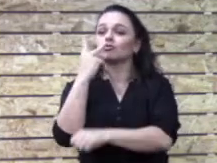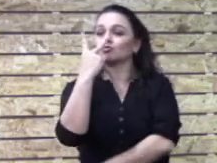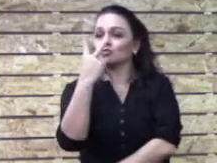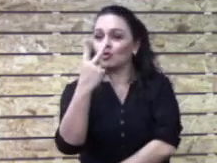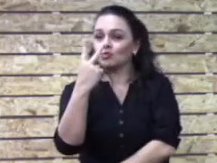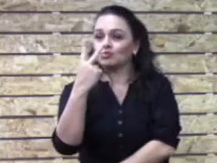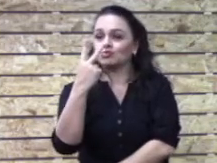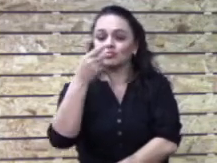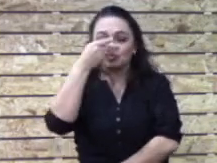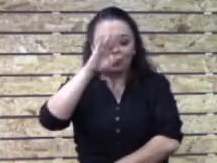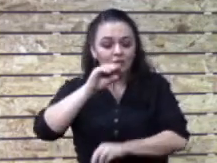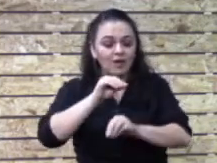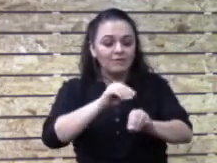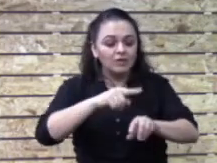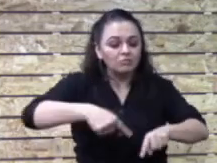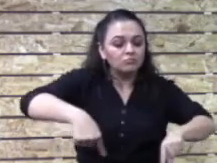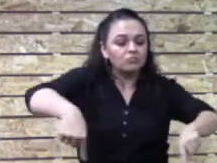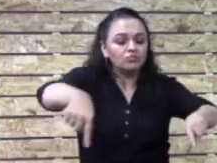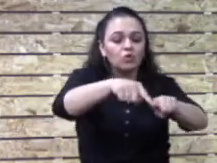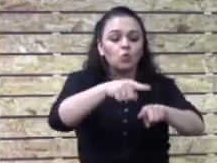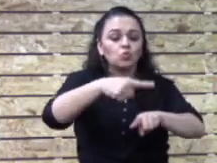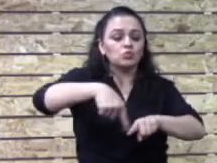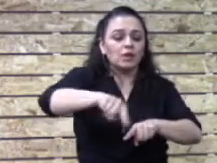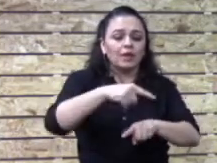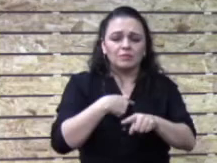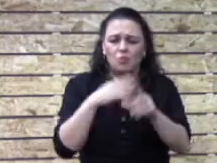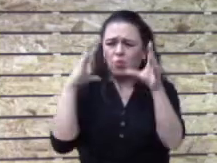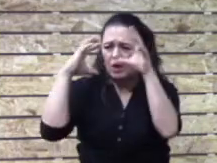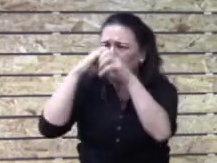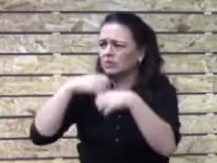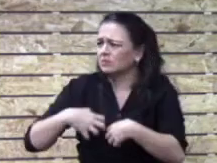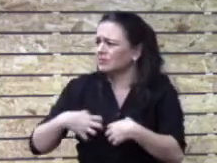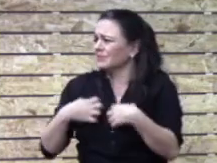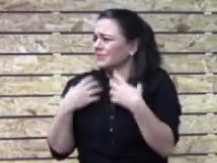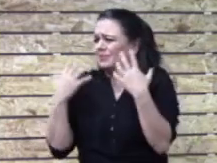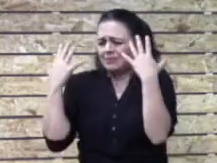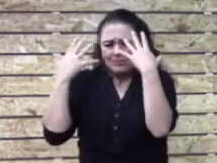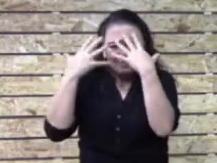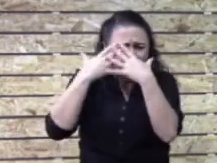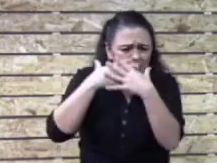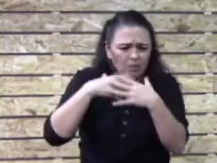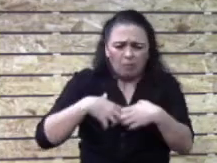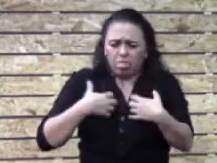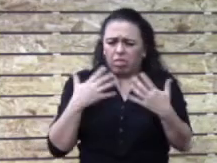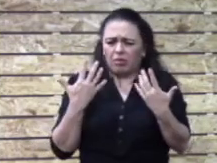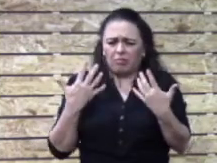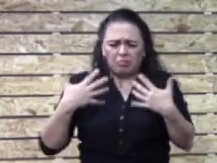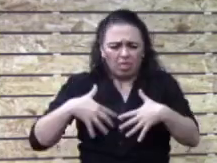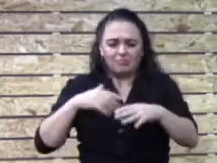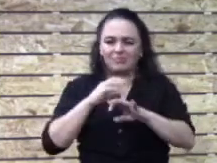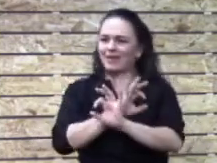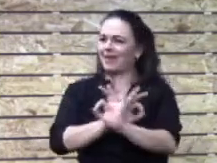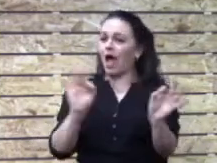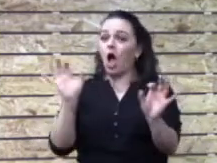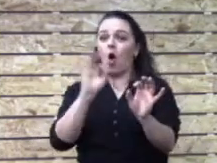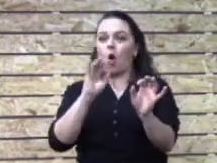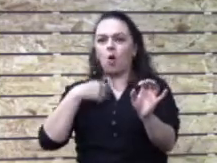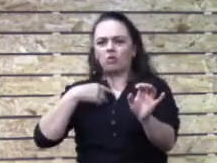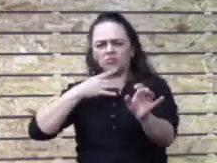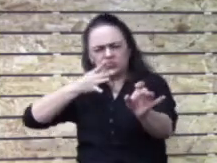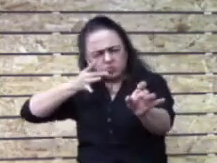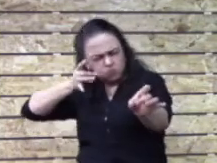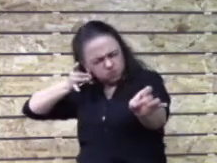Dios. No temerás el terror de la noche, ni la flecha que vuele de día. No